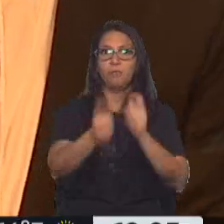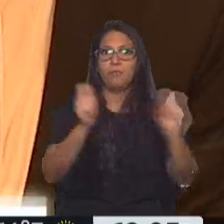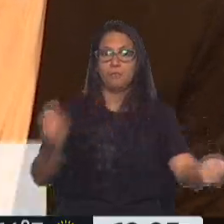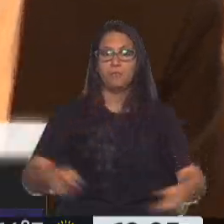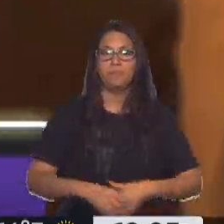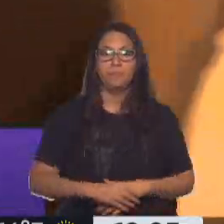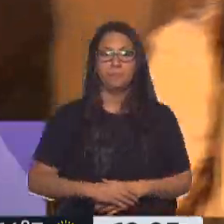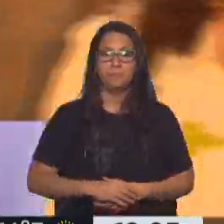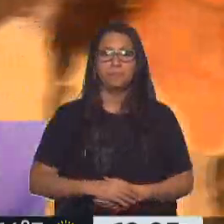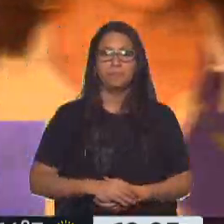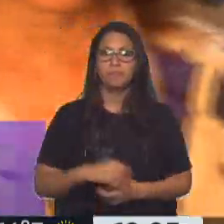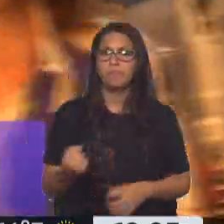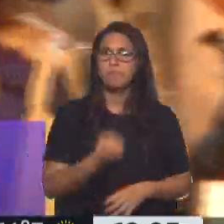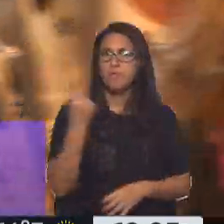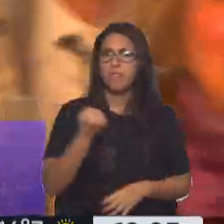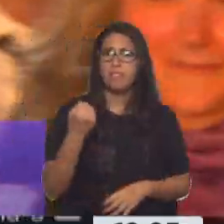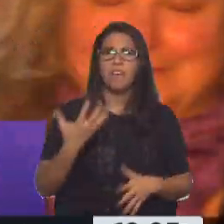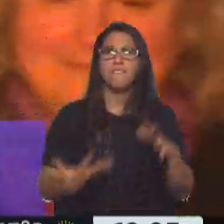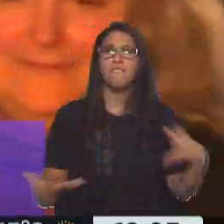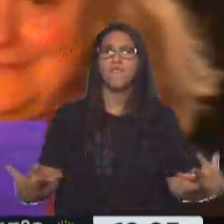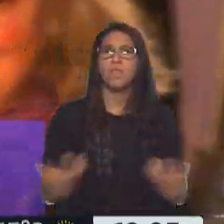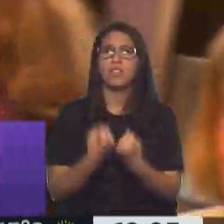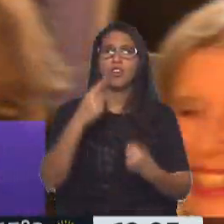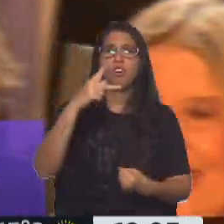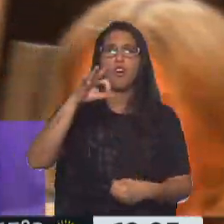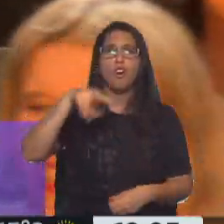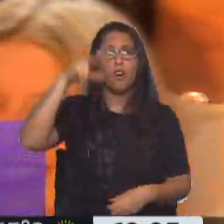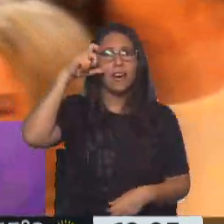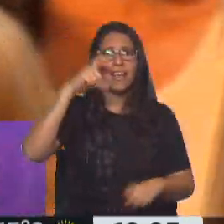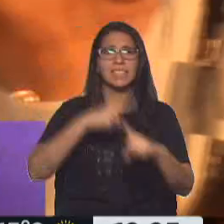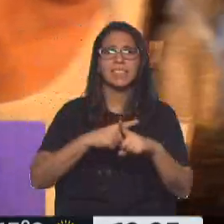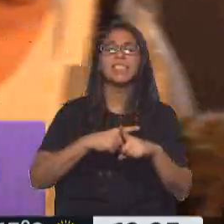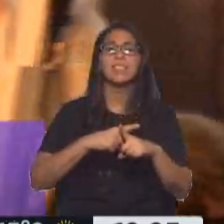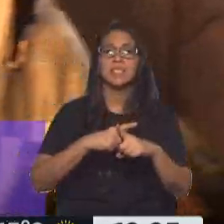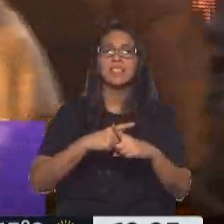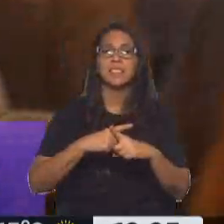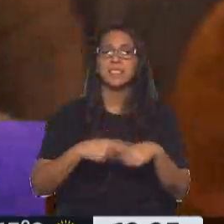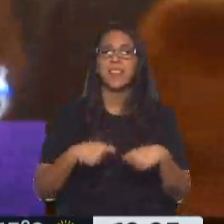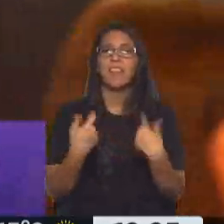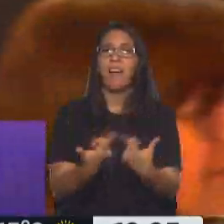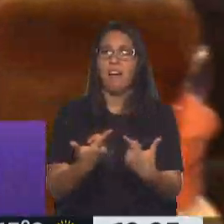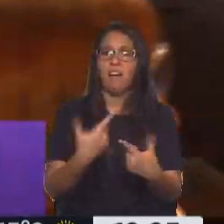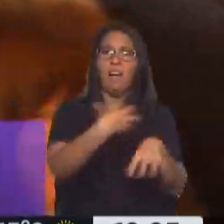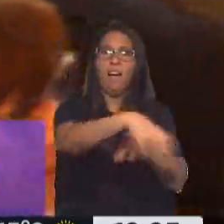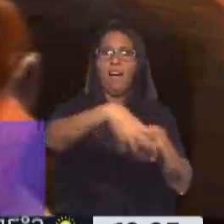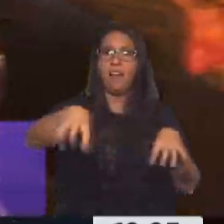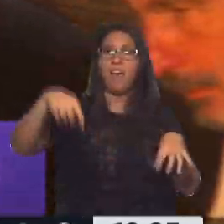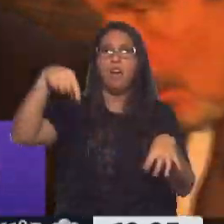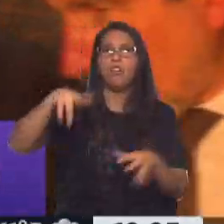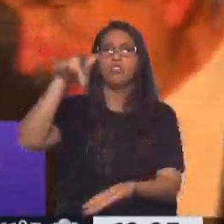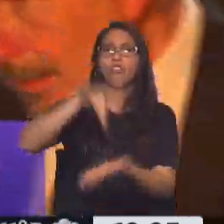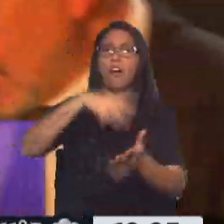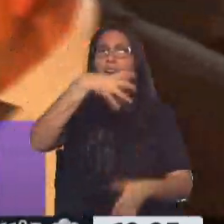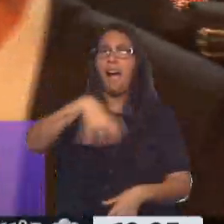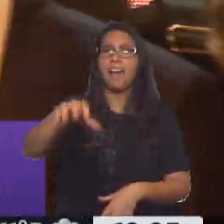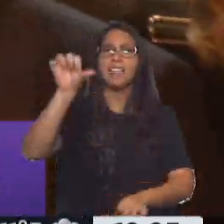Sí realmente importante lo que hace la fundación conex que todos los años premia otra área distinta en este caso le tocó a los